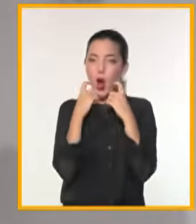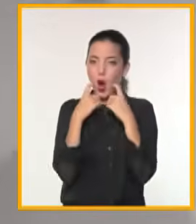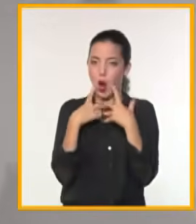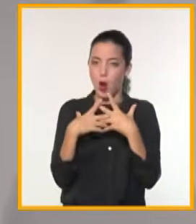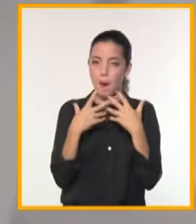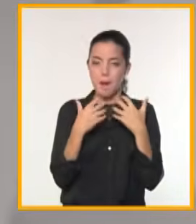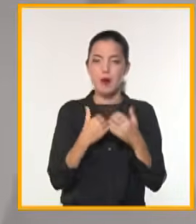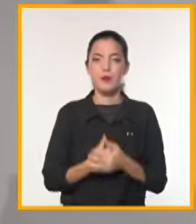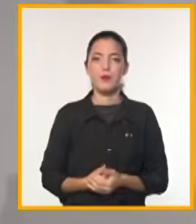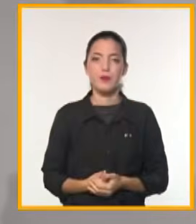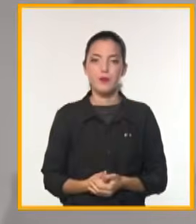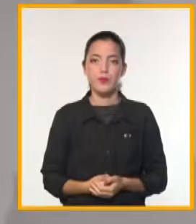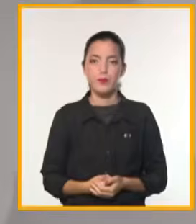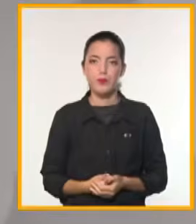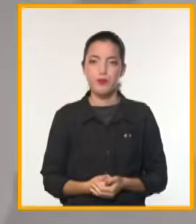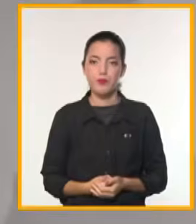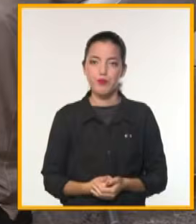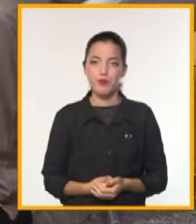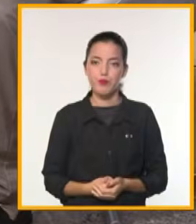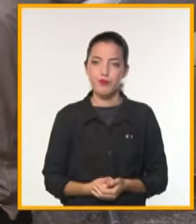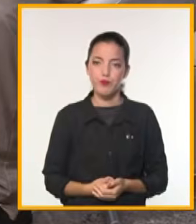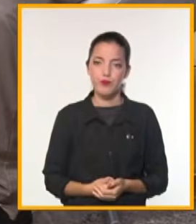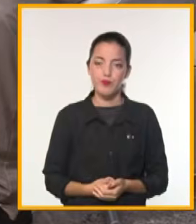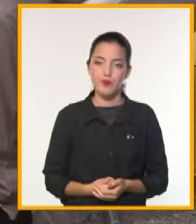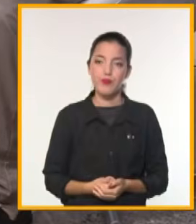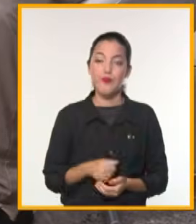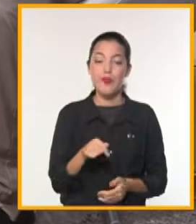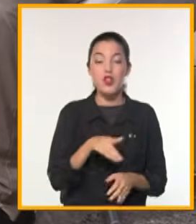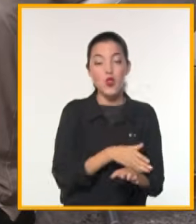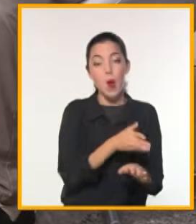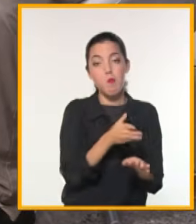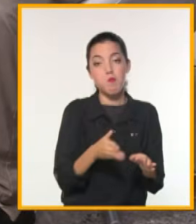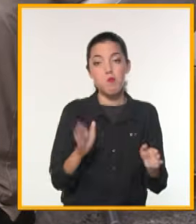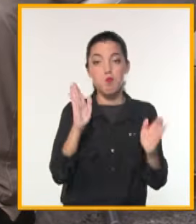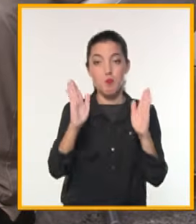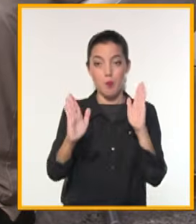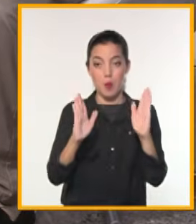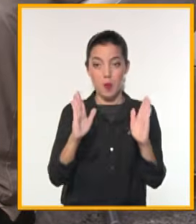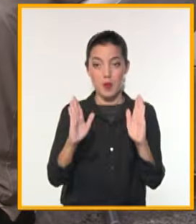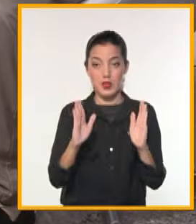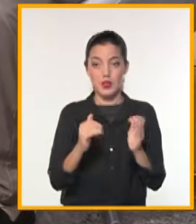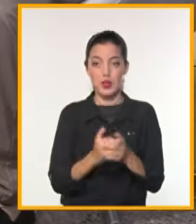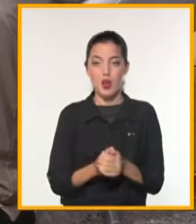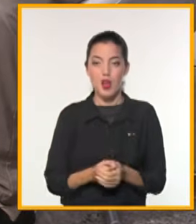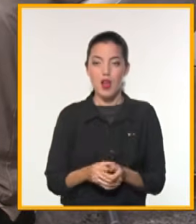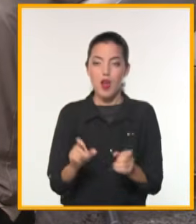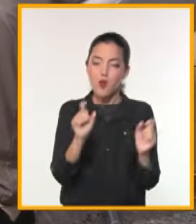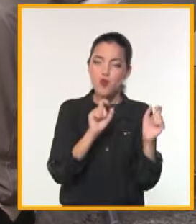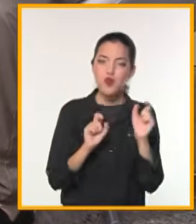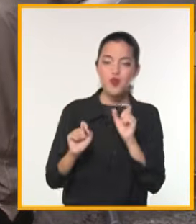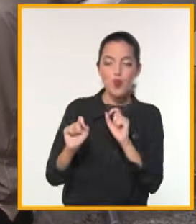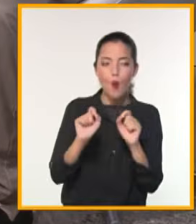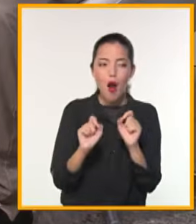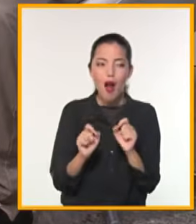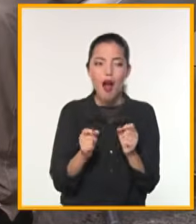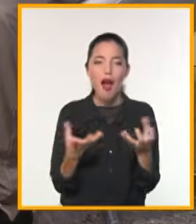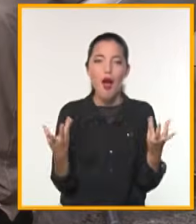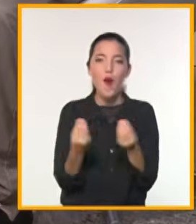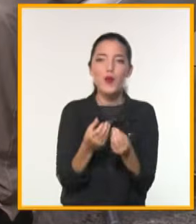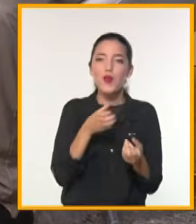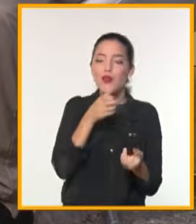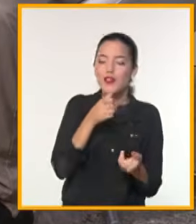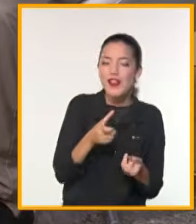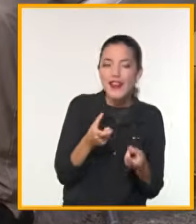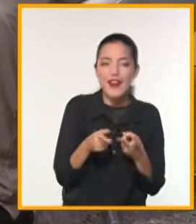otra generación. Y eso también me dio oportunidad, sí, lógicamente, de jugar a la pelota con Fidel, sí, de almorzar y comer con